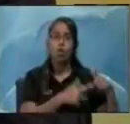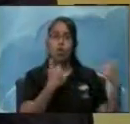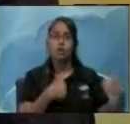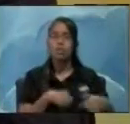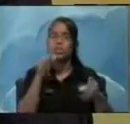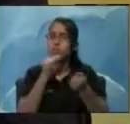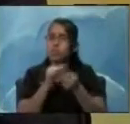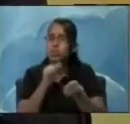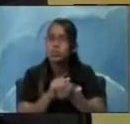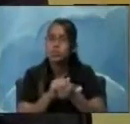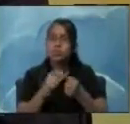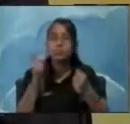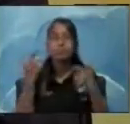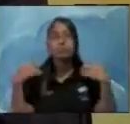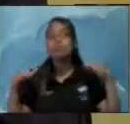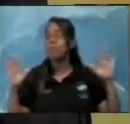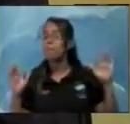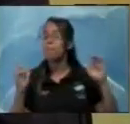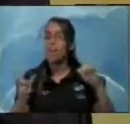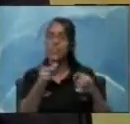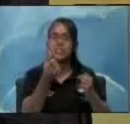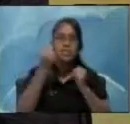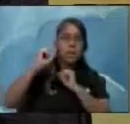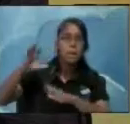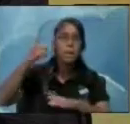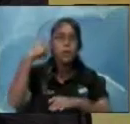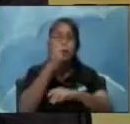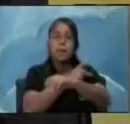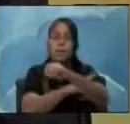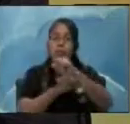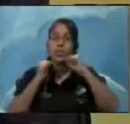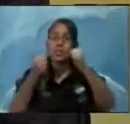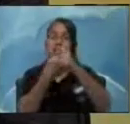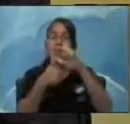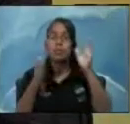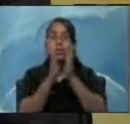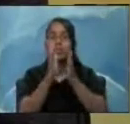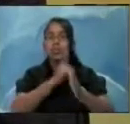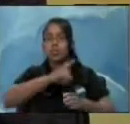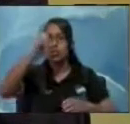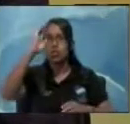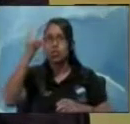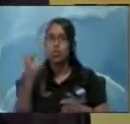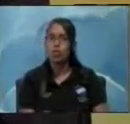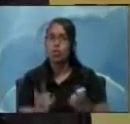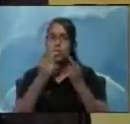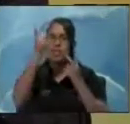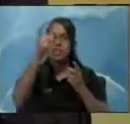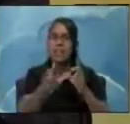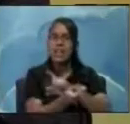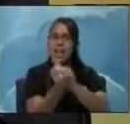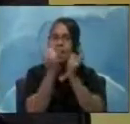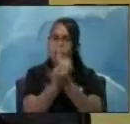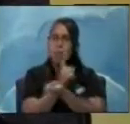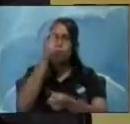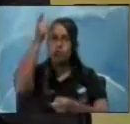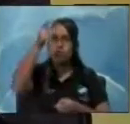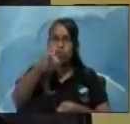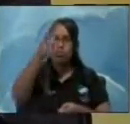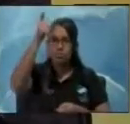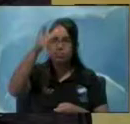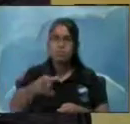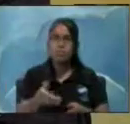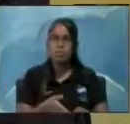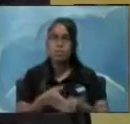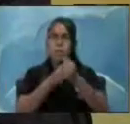y aunque gente te desprecie Si tú te dejas tocar por El poder del espíritu santo de dios tu vida será cambiada y tú serás instrumento de Dios para